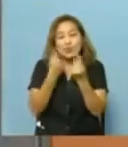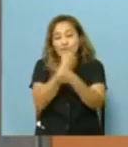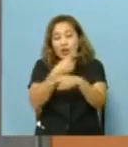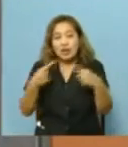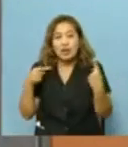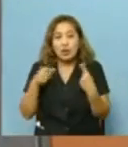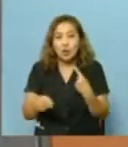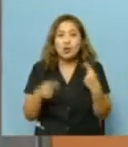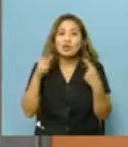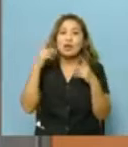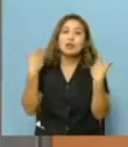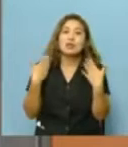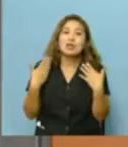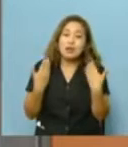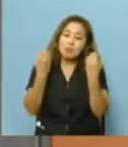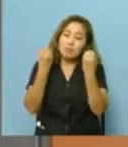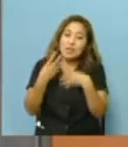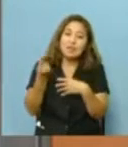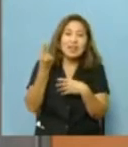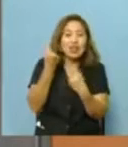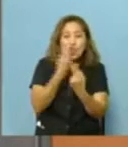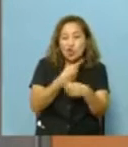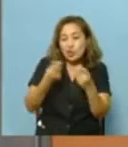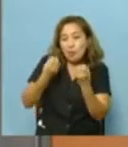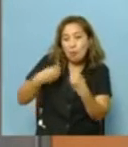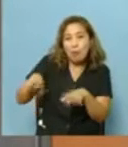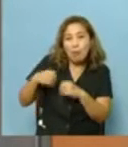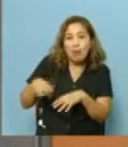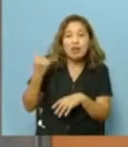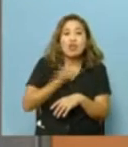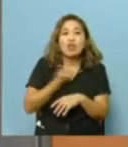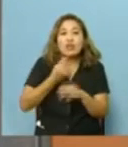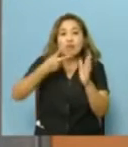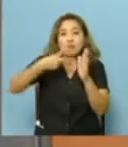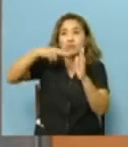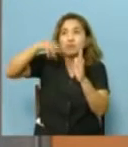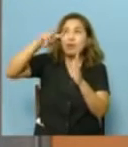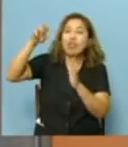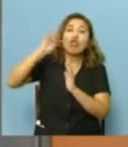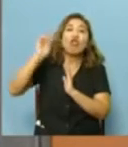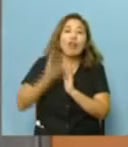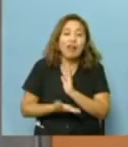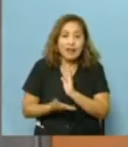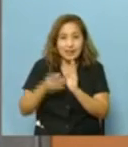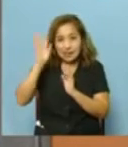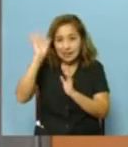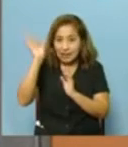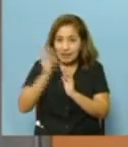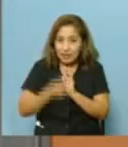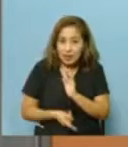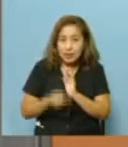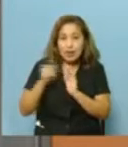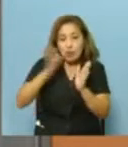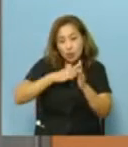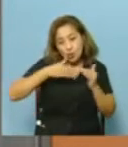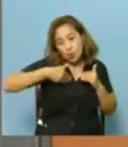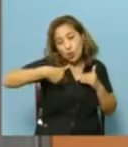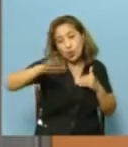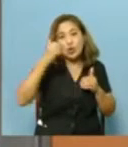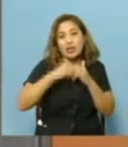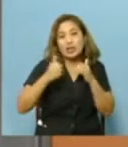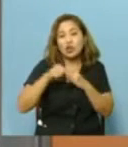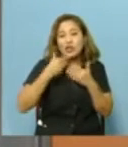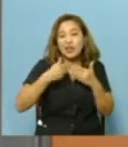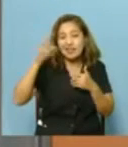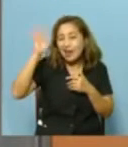donde se empieza a perder el control no sólo de la inflación del dólar y eso sabemos que a lo largo de la historia siempre ha